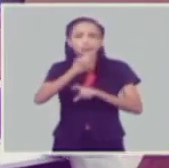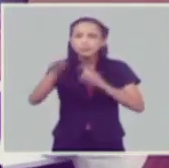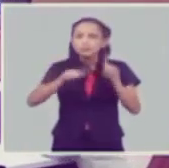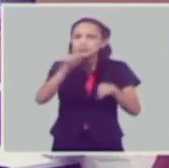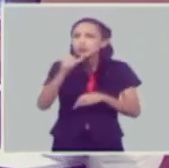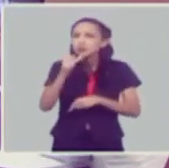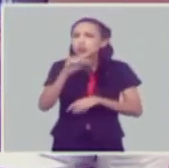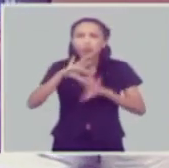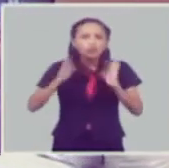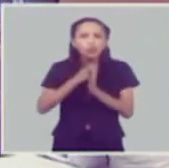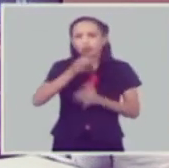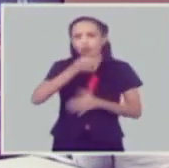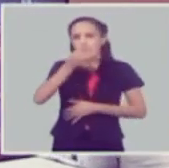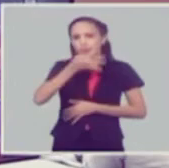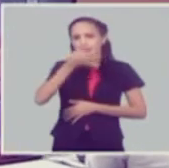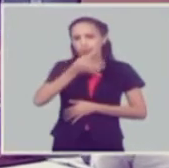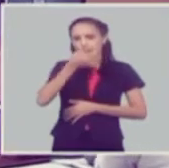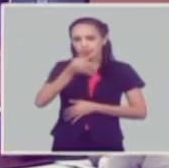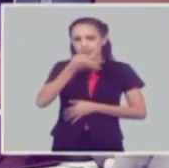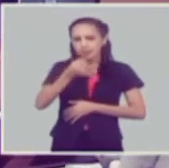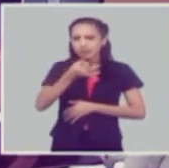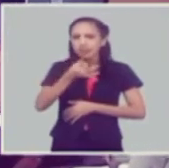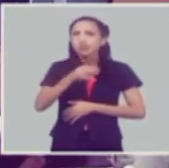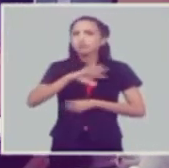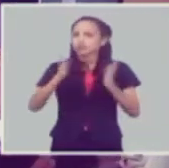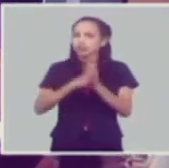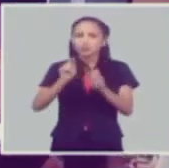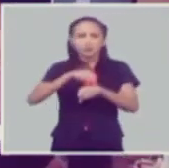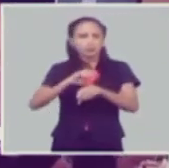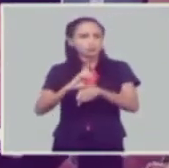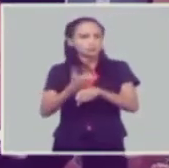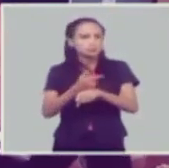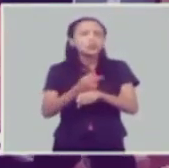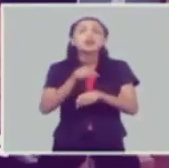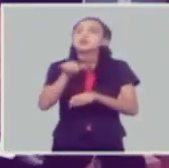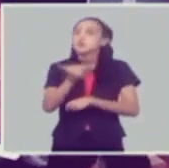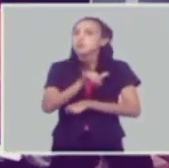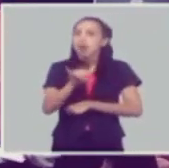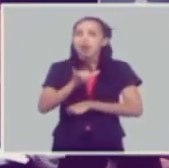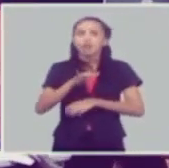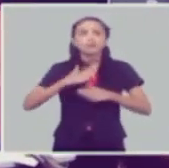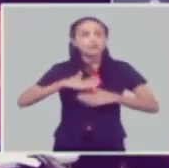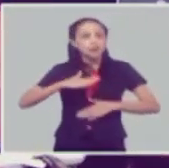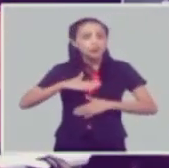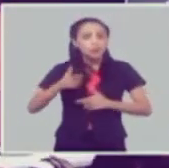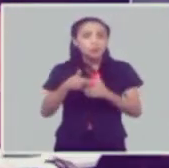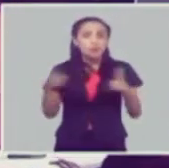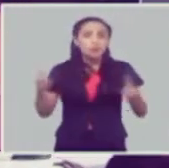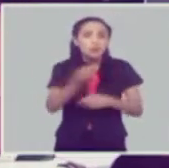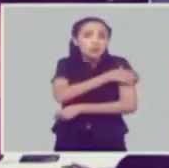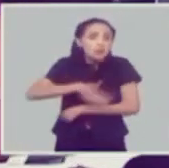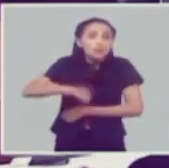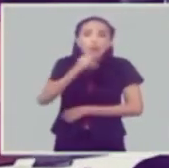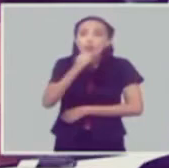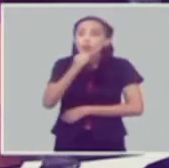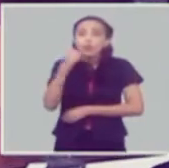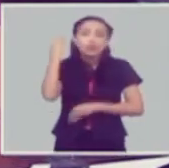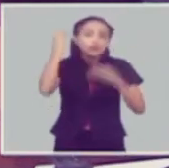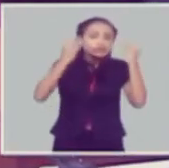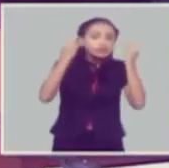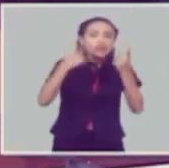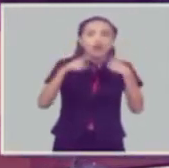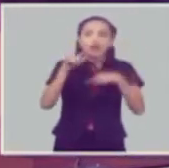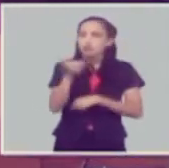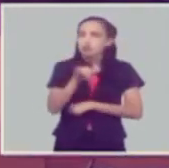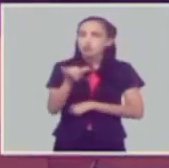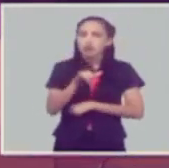los juicios y apreciaciones, muchas veces contradictorios, de la mayoría de la población. No es algo que podamos